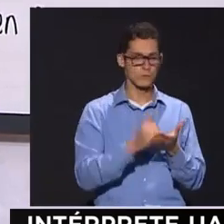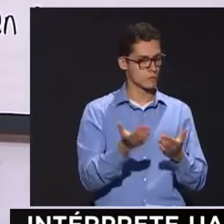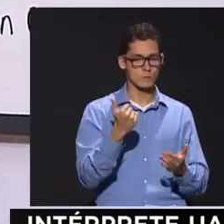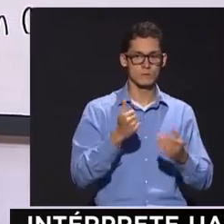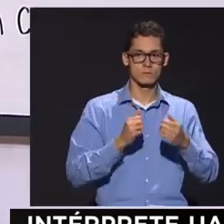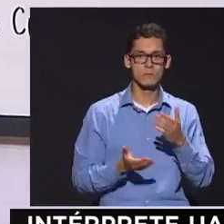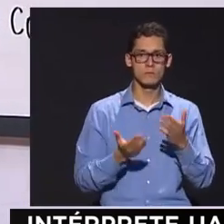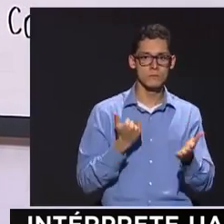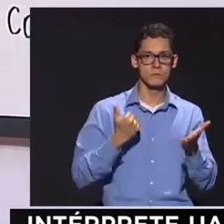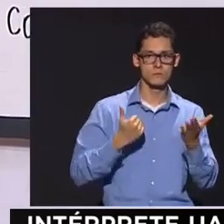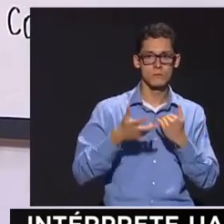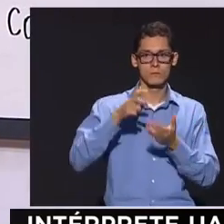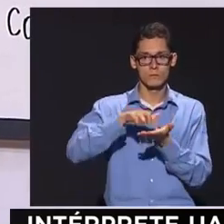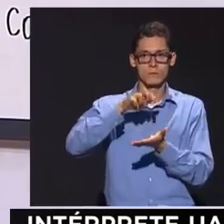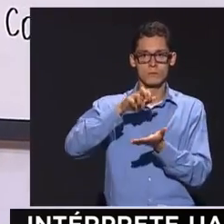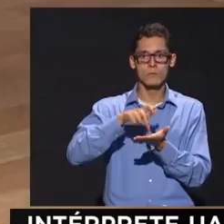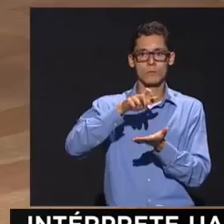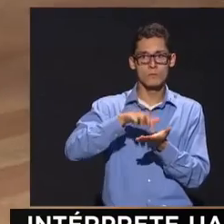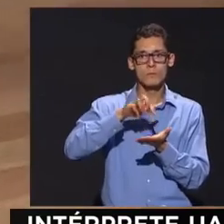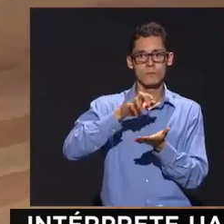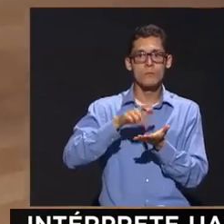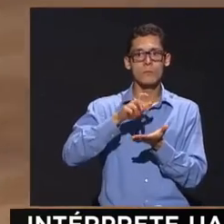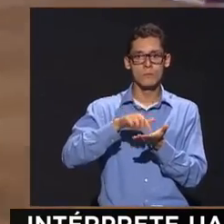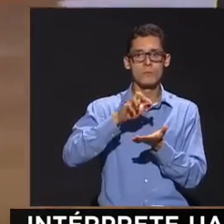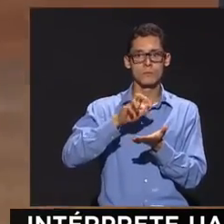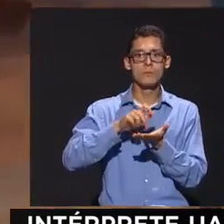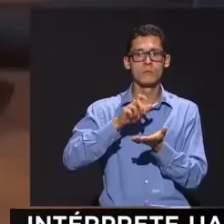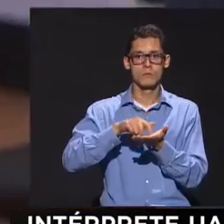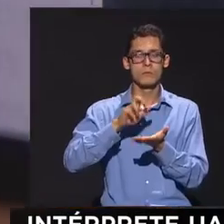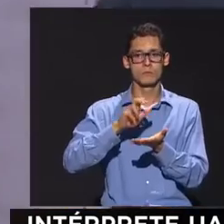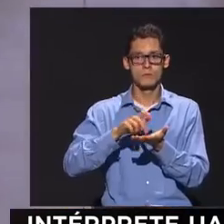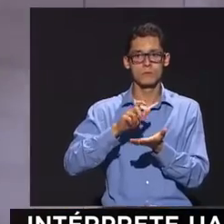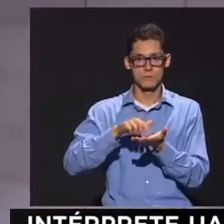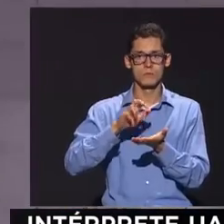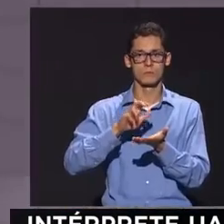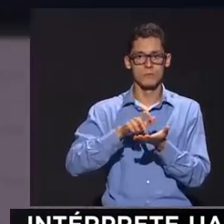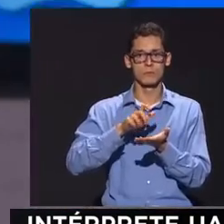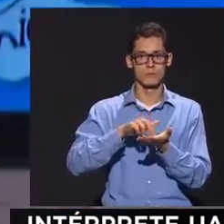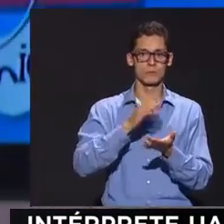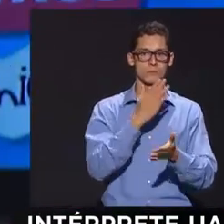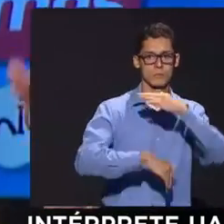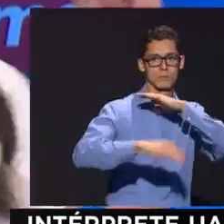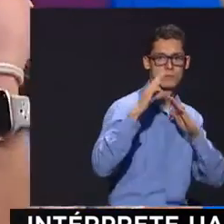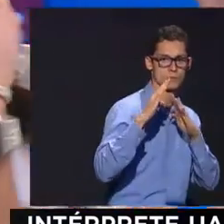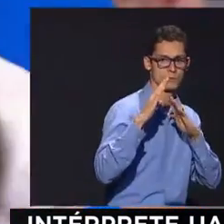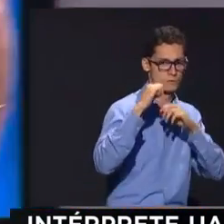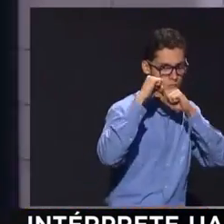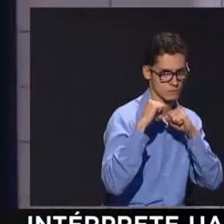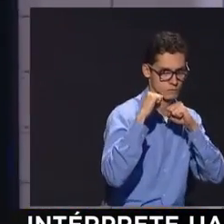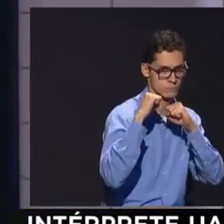caminar con río y vamos a utilizar la posición de combate